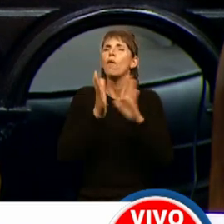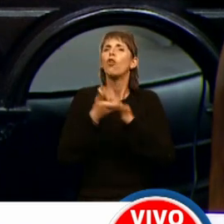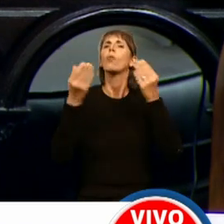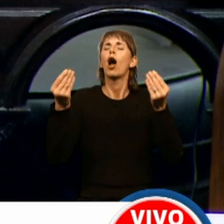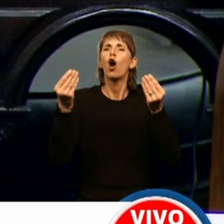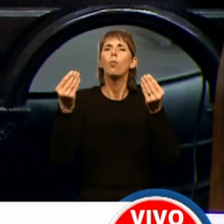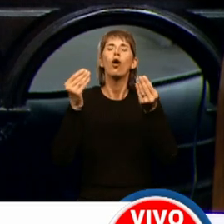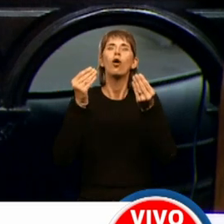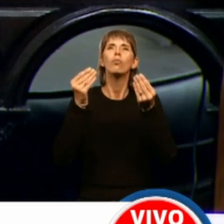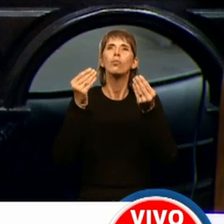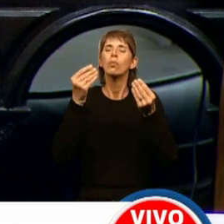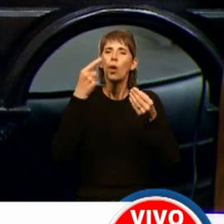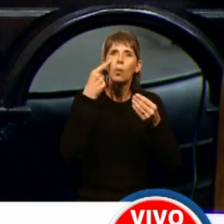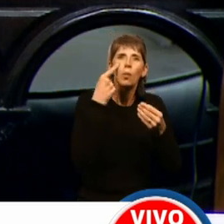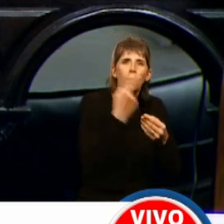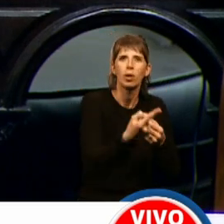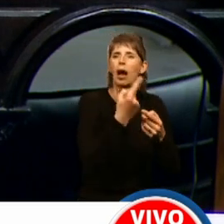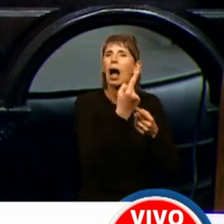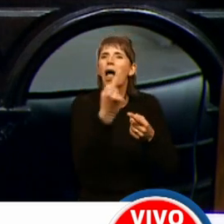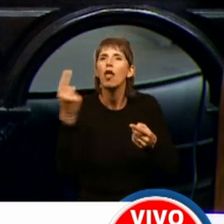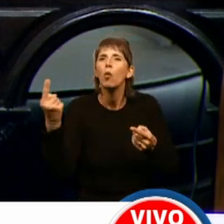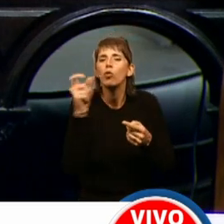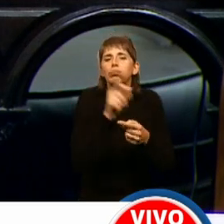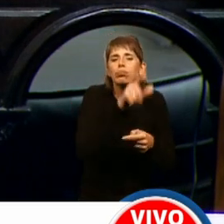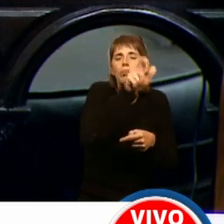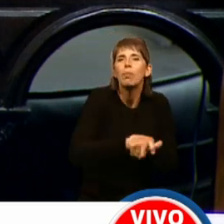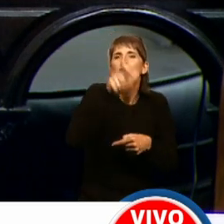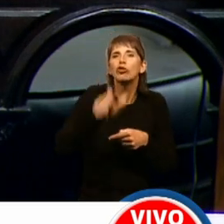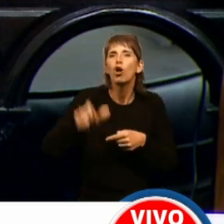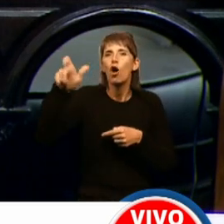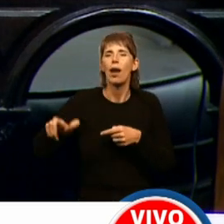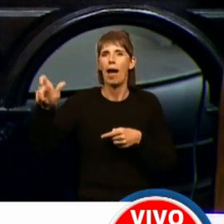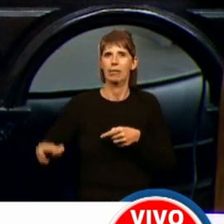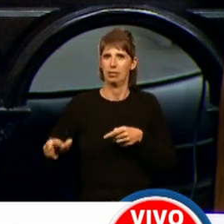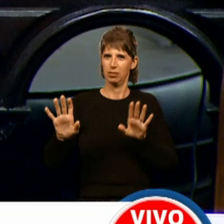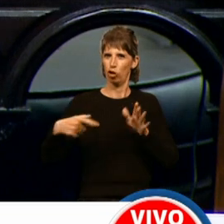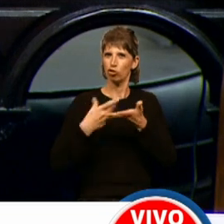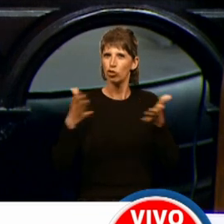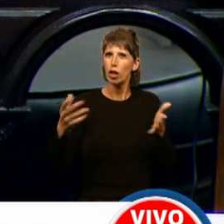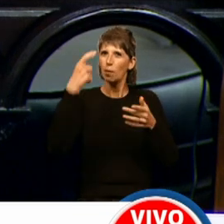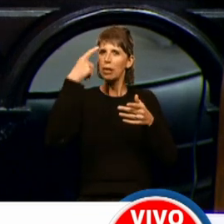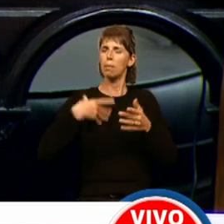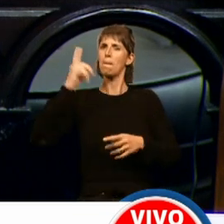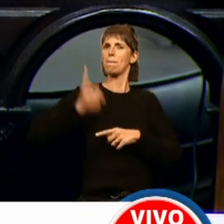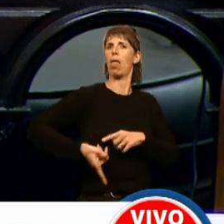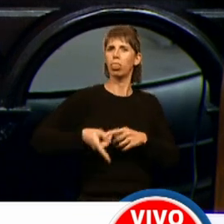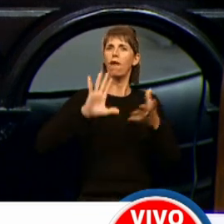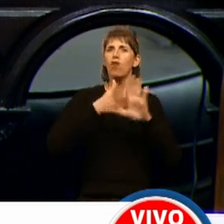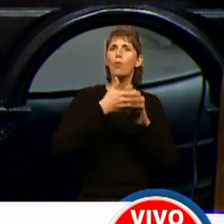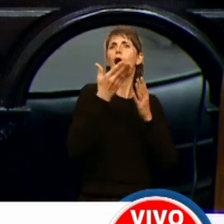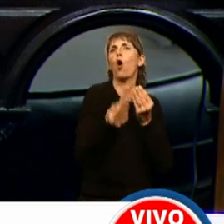homogénea y sante de no creer que hay una normalidad que se tiene que esperar demandar y exigir de todos